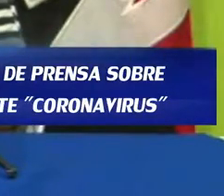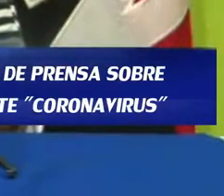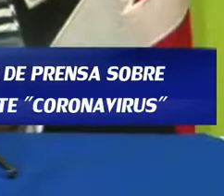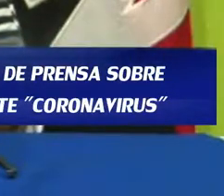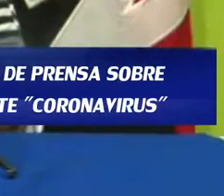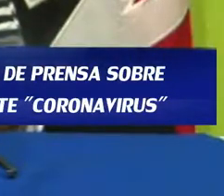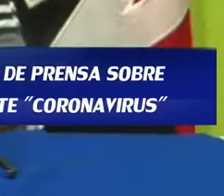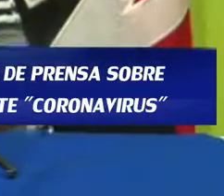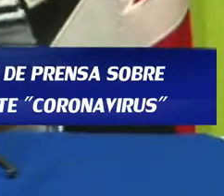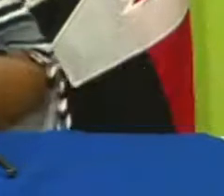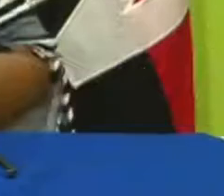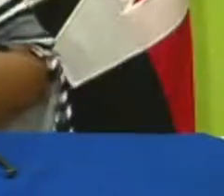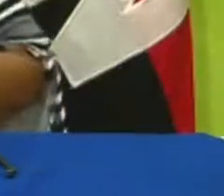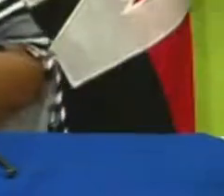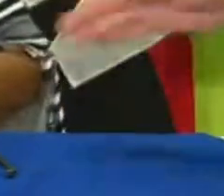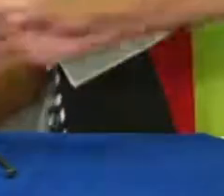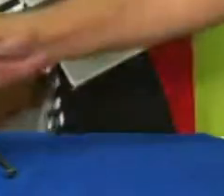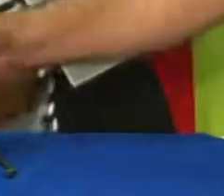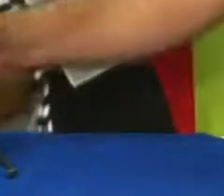Muchísimas gracias.